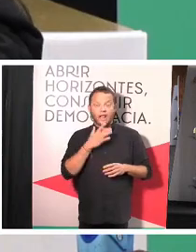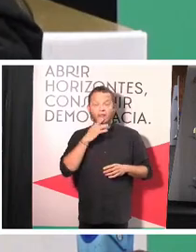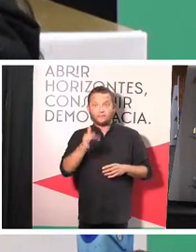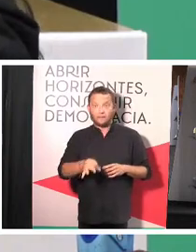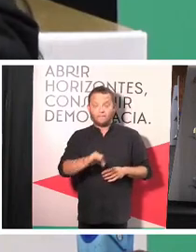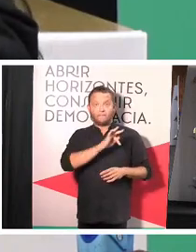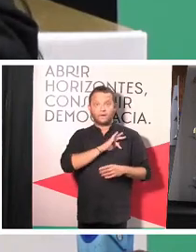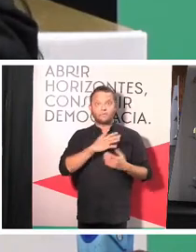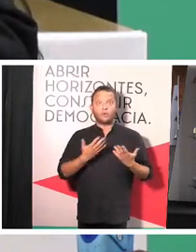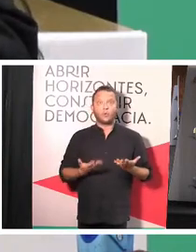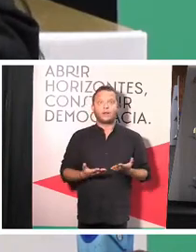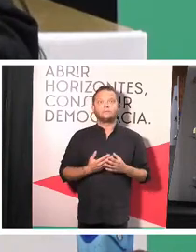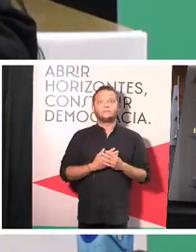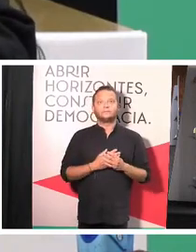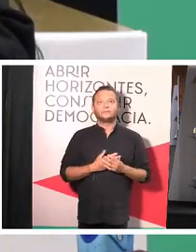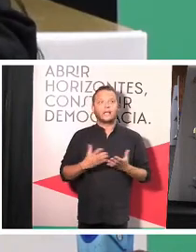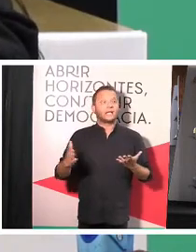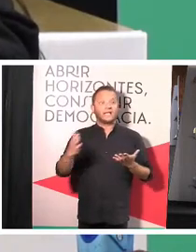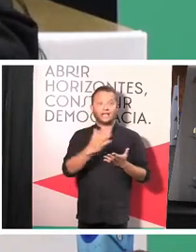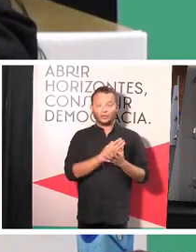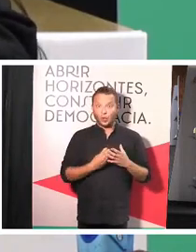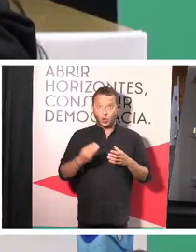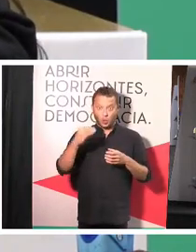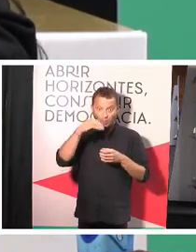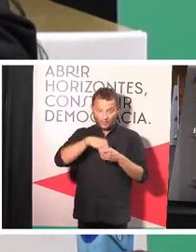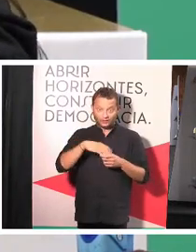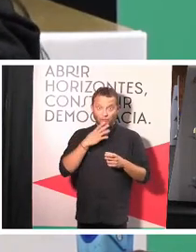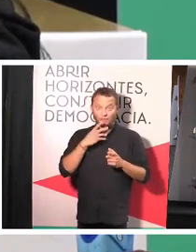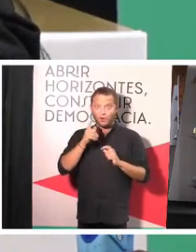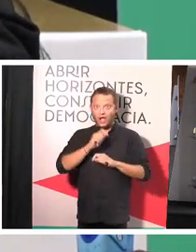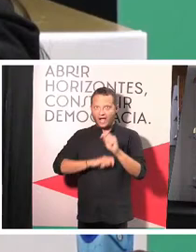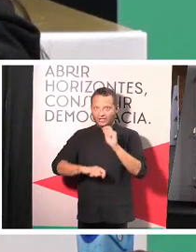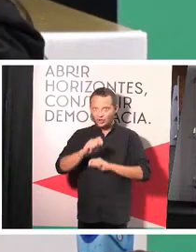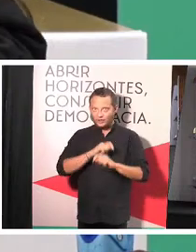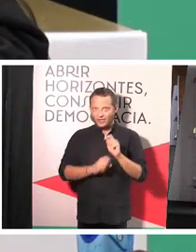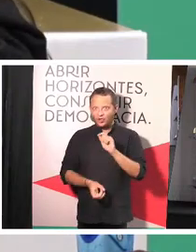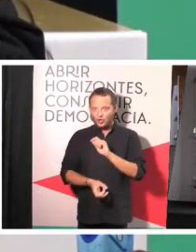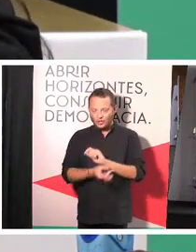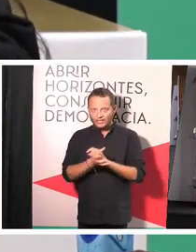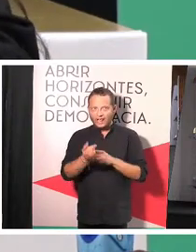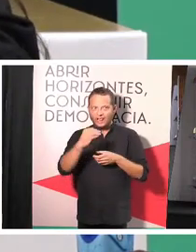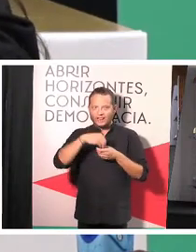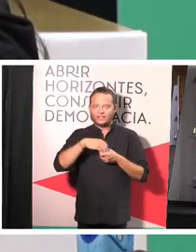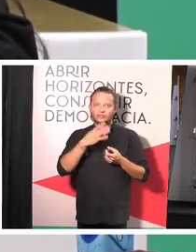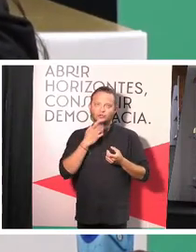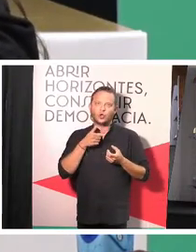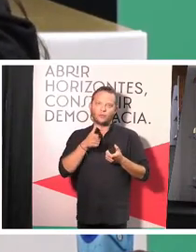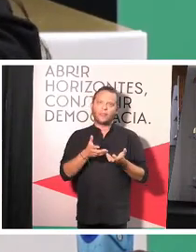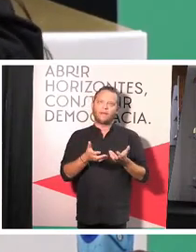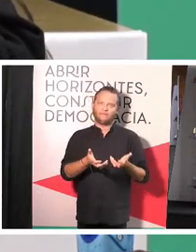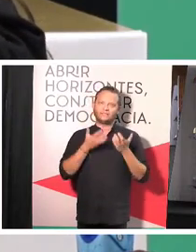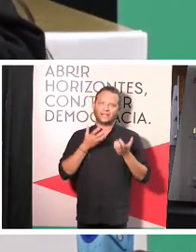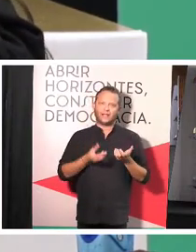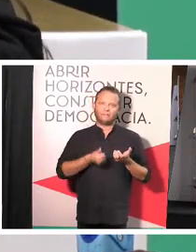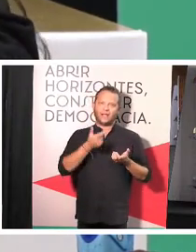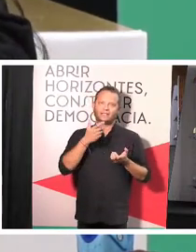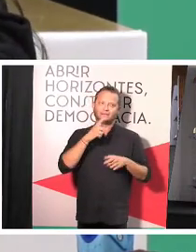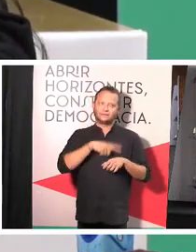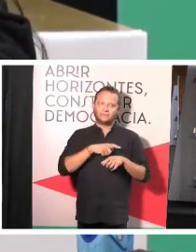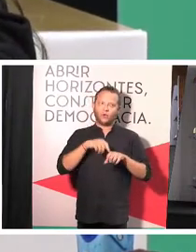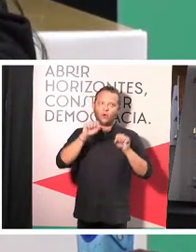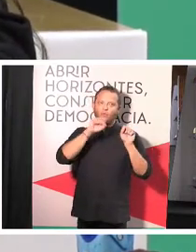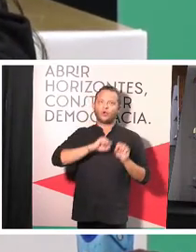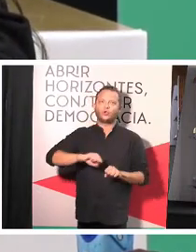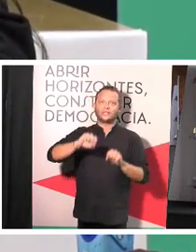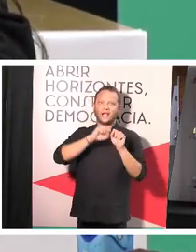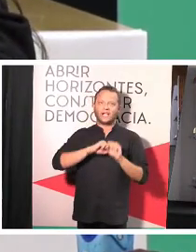premio y a todo el que entre en la asociación que tú crees le voy a dar ventajas y va a estar mucho más protegido